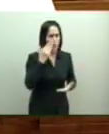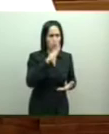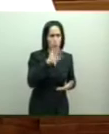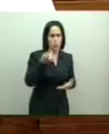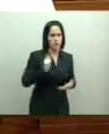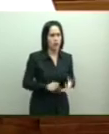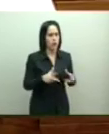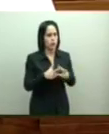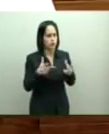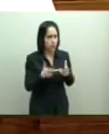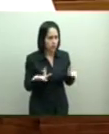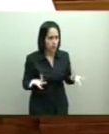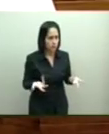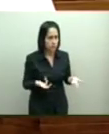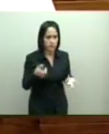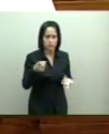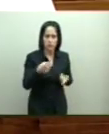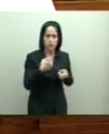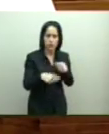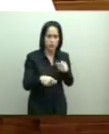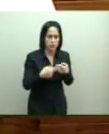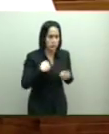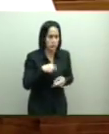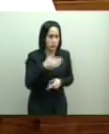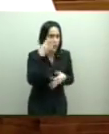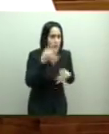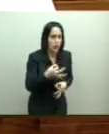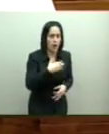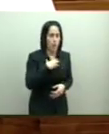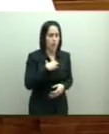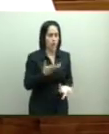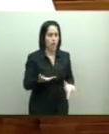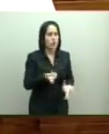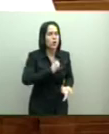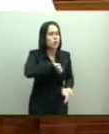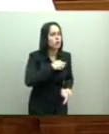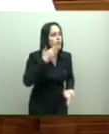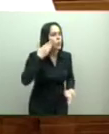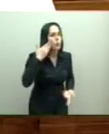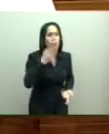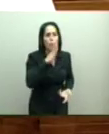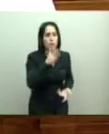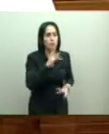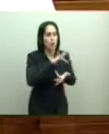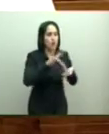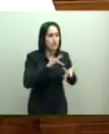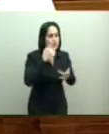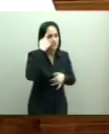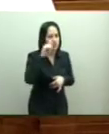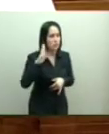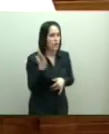salario social? Pero es que esto es una cosa verdaderamente increíble. Estamos orgullosos porque sabemos que la crisis golpea